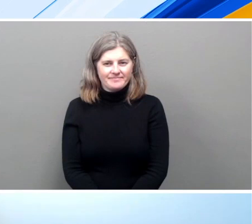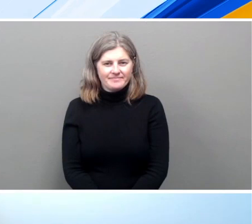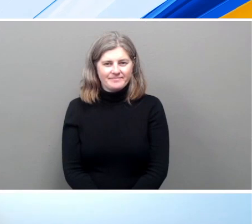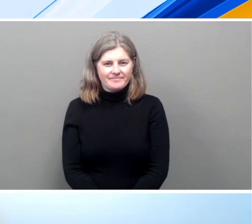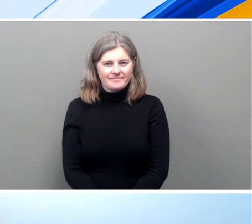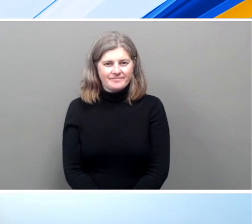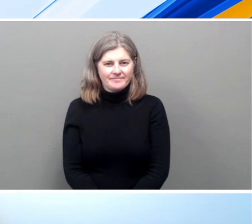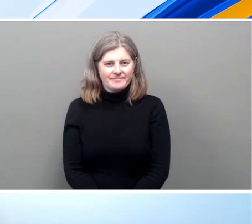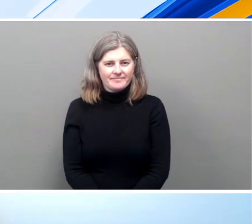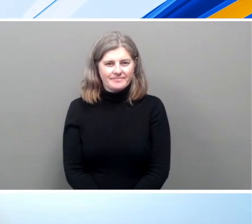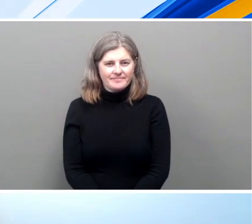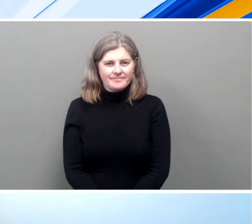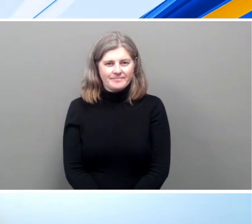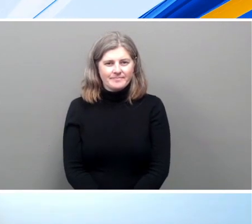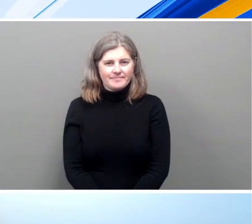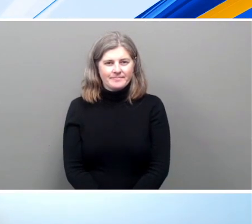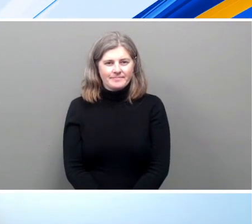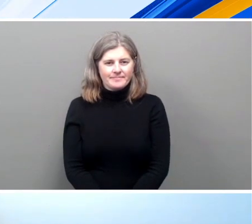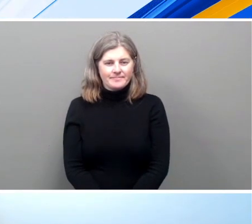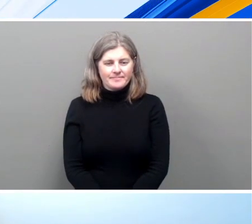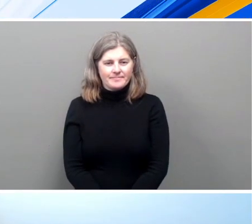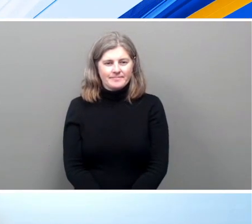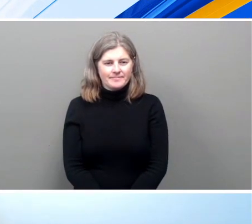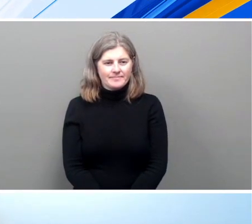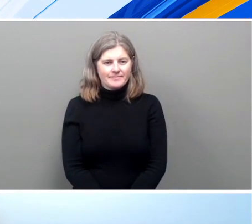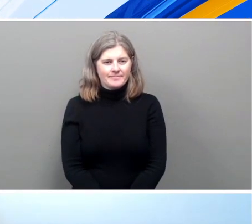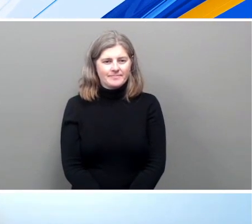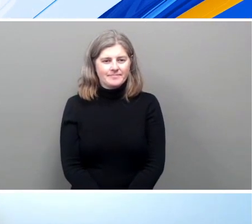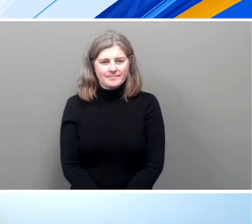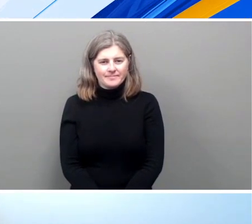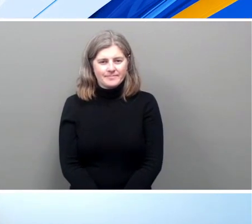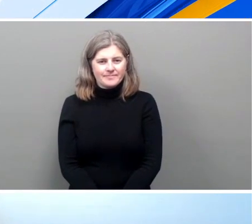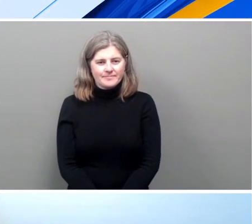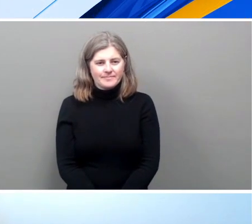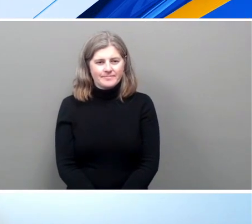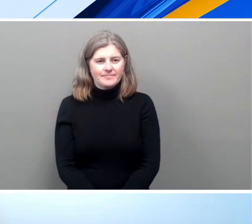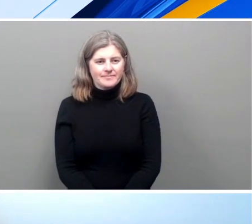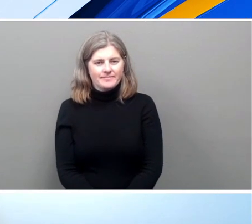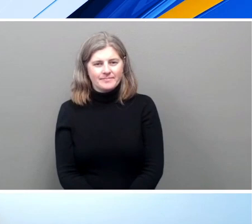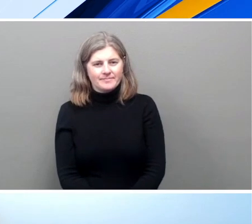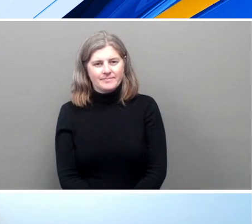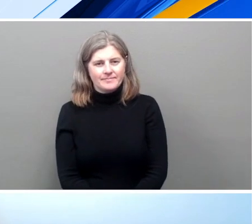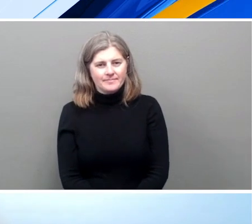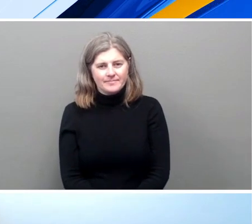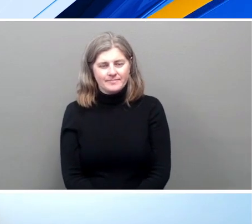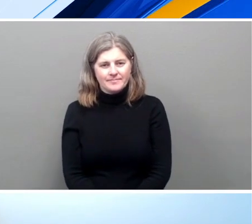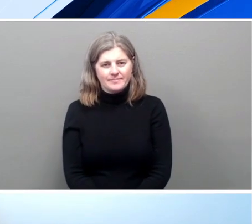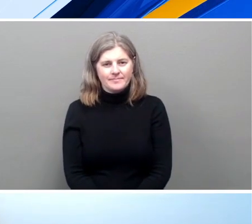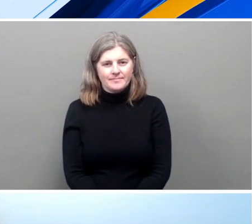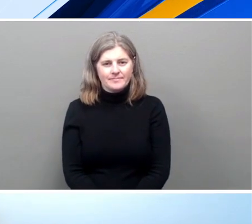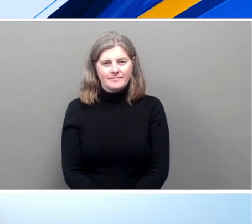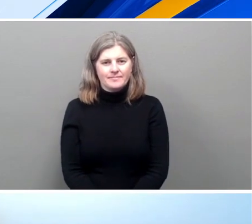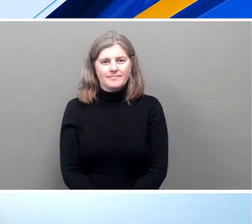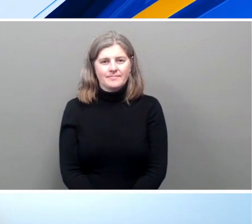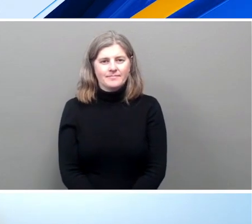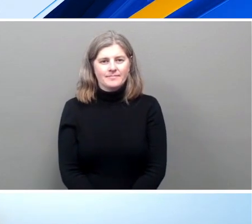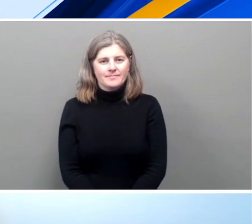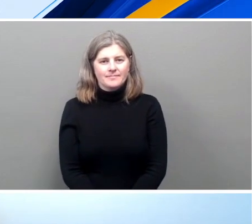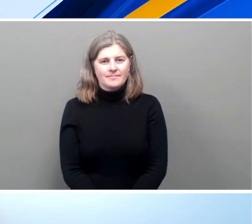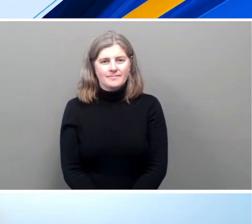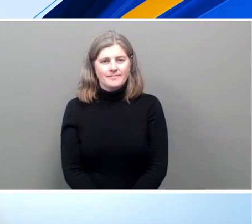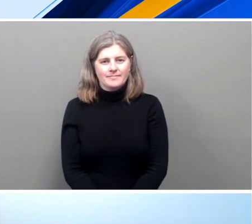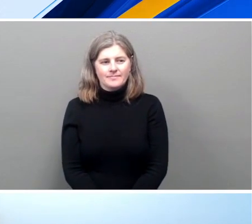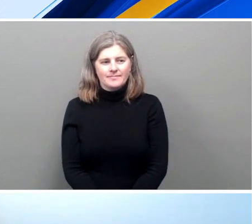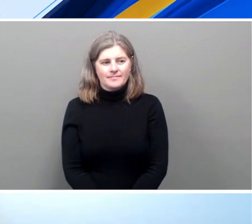¿verdad? Hay cosas muy fáciles que podemos hacer, no importa si es Omicron o si es Delta,